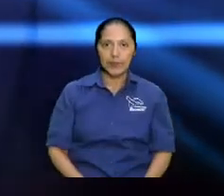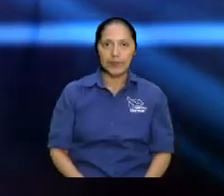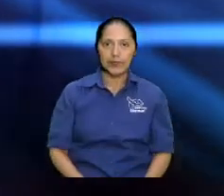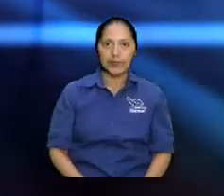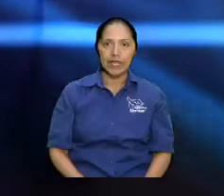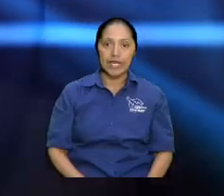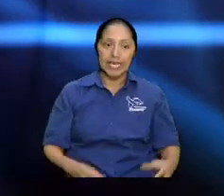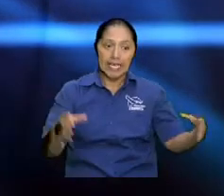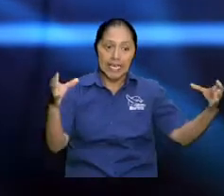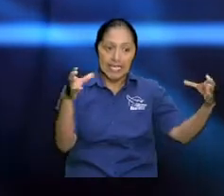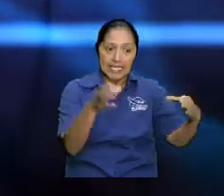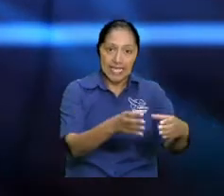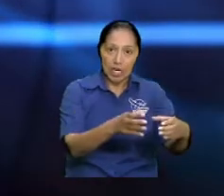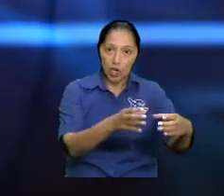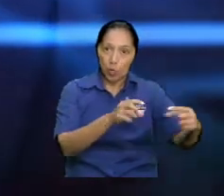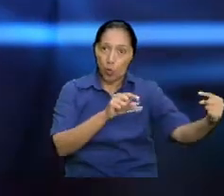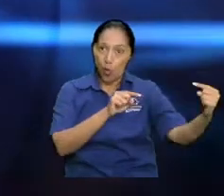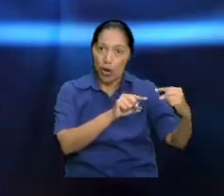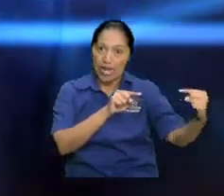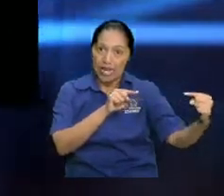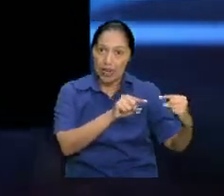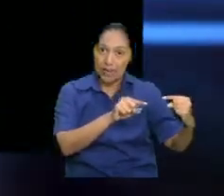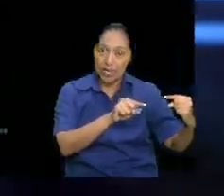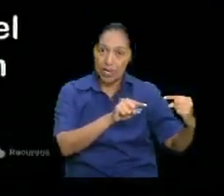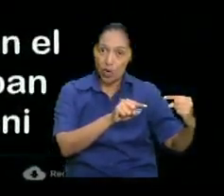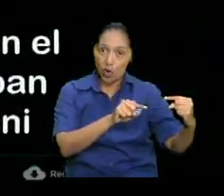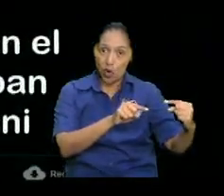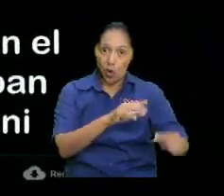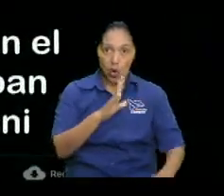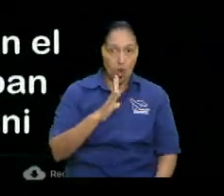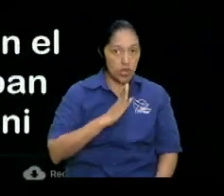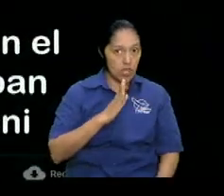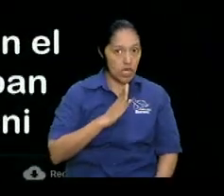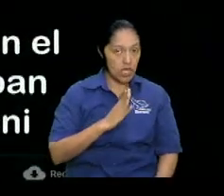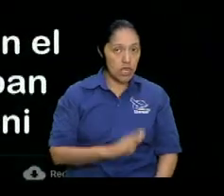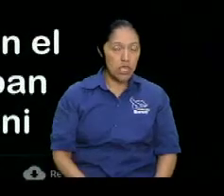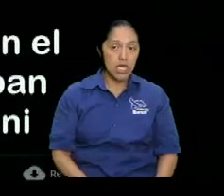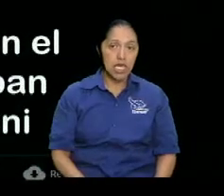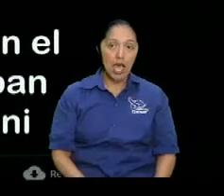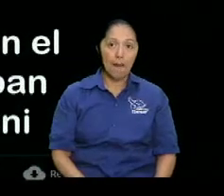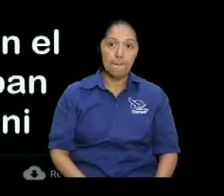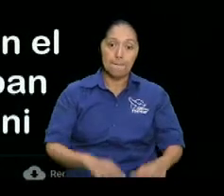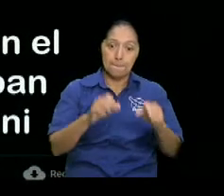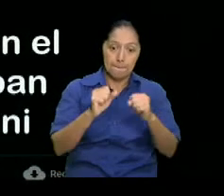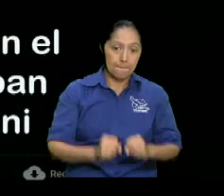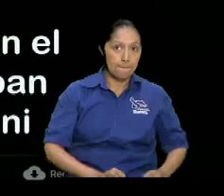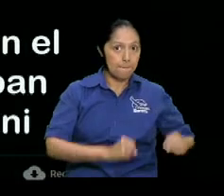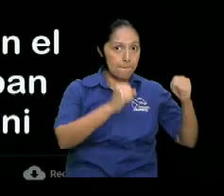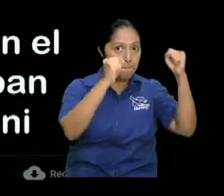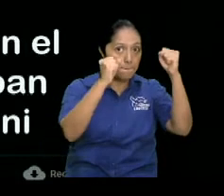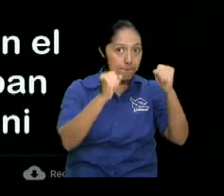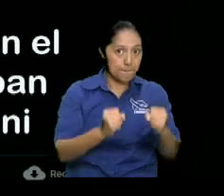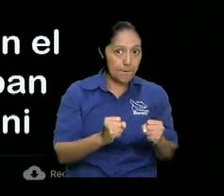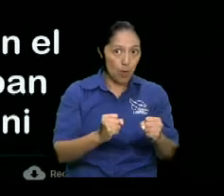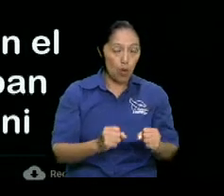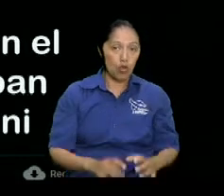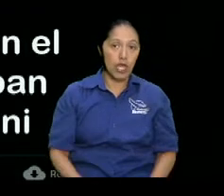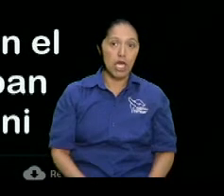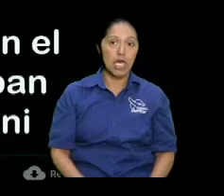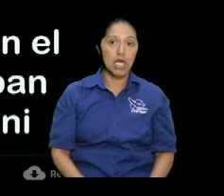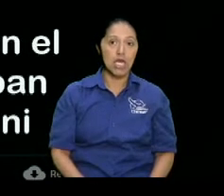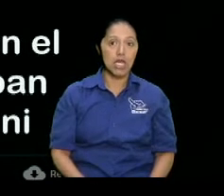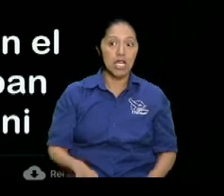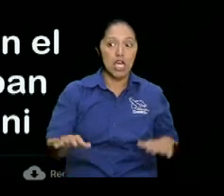hacían los madianitas. El poder de Madián prevaleció sobre Israel a causa de los madianitas. Los hijos de Israel se